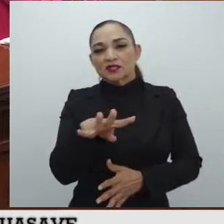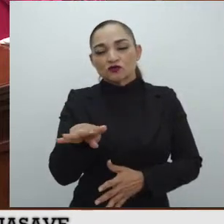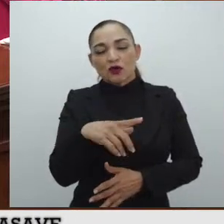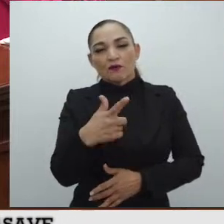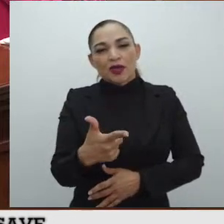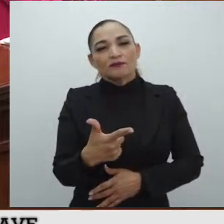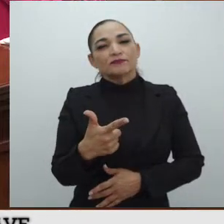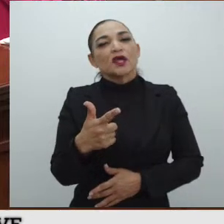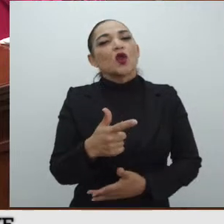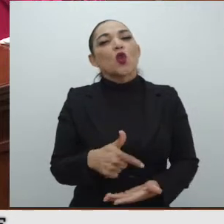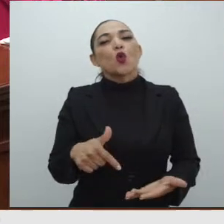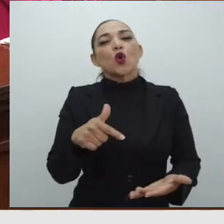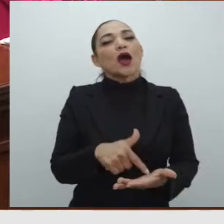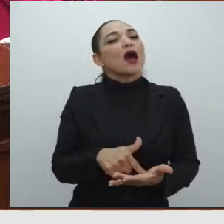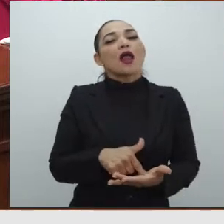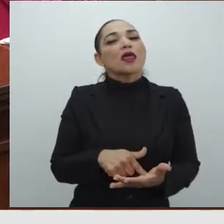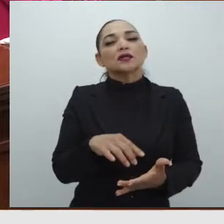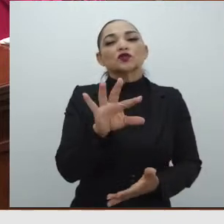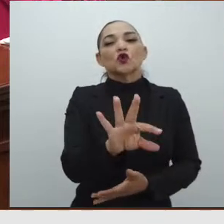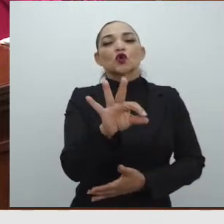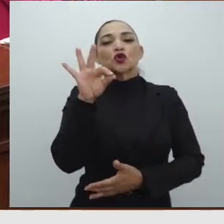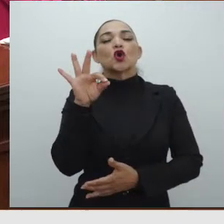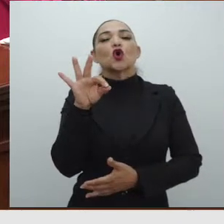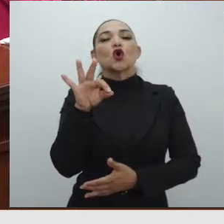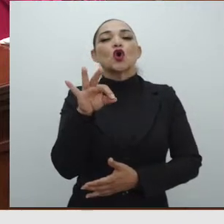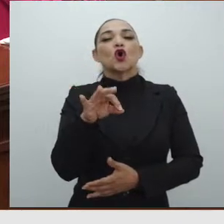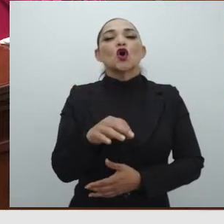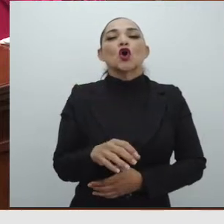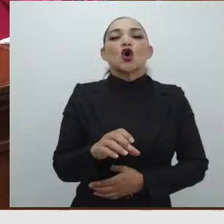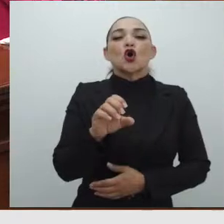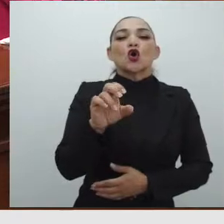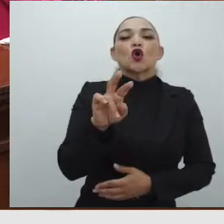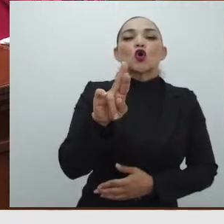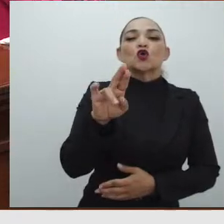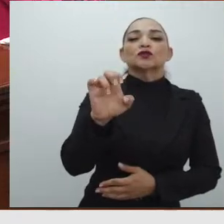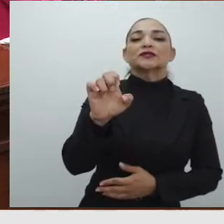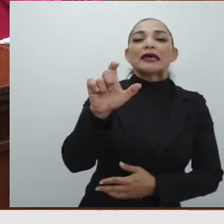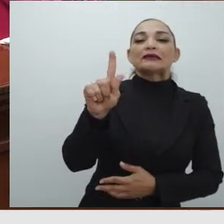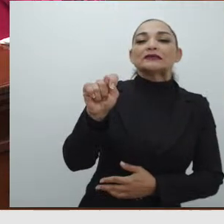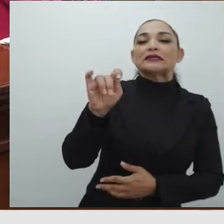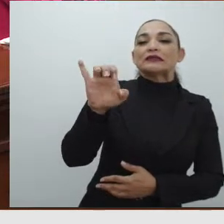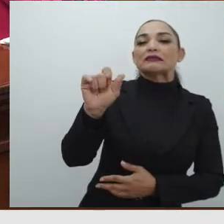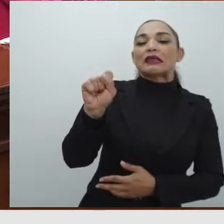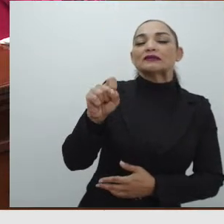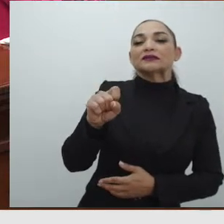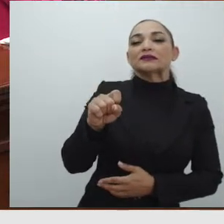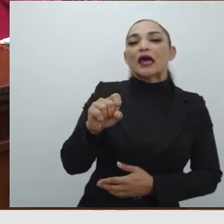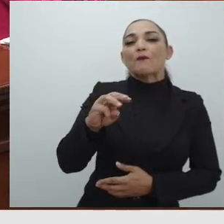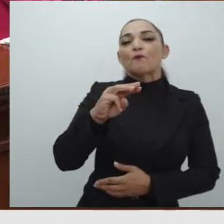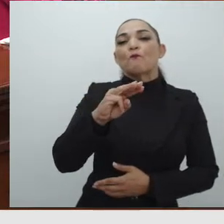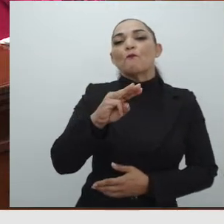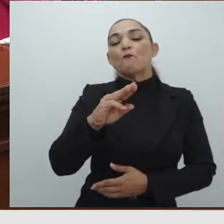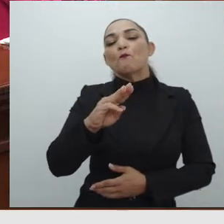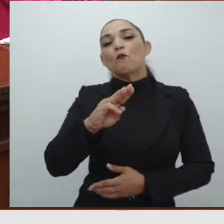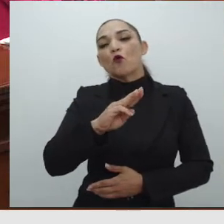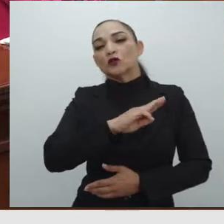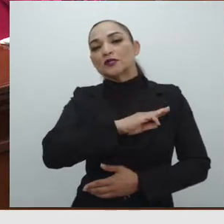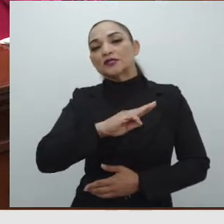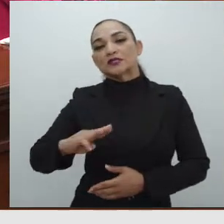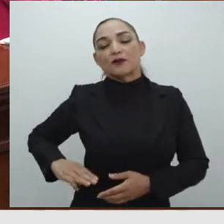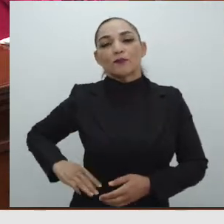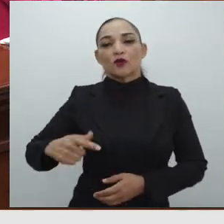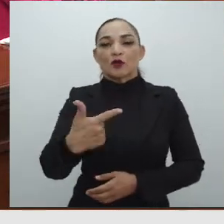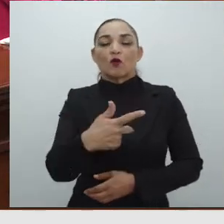espacio ubicado en Las Crucecitas, municipio de Guasave, con un presupuesto